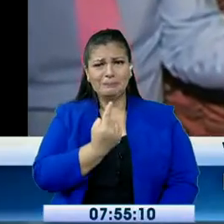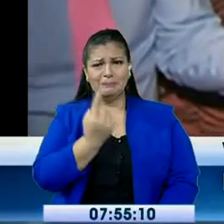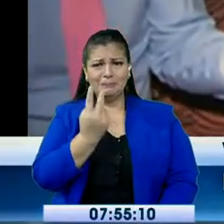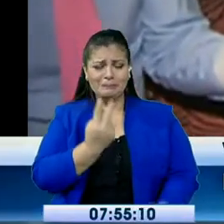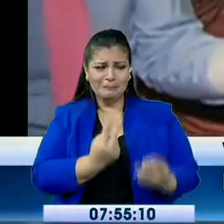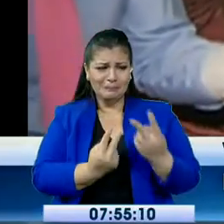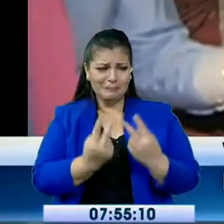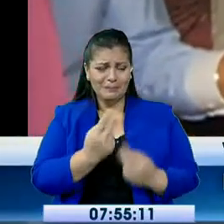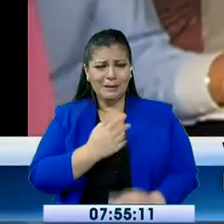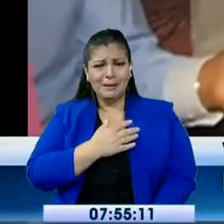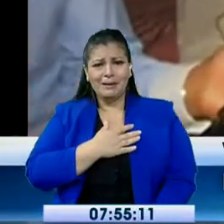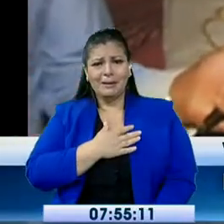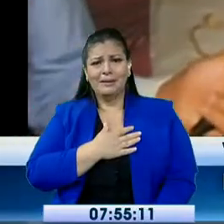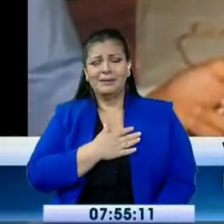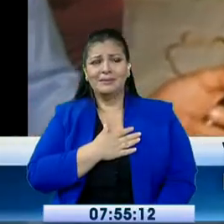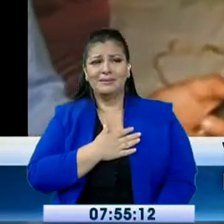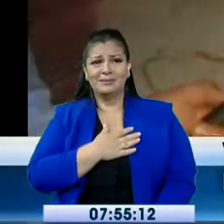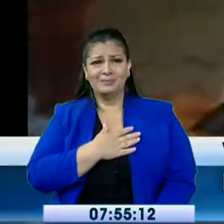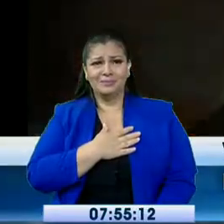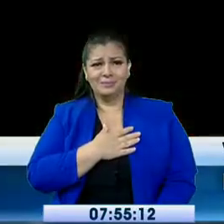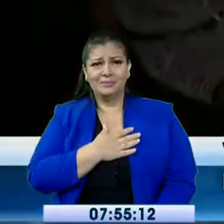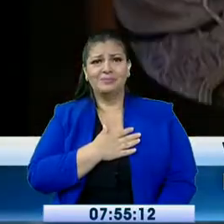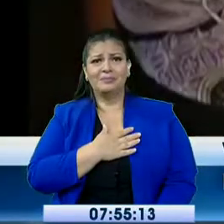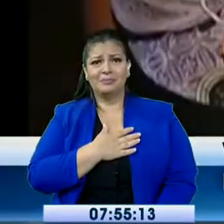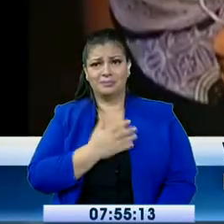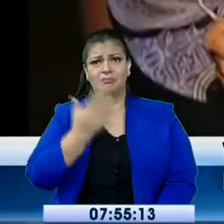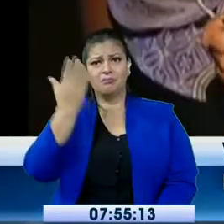Y yo ahí así siempre le daba cuando yo trabajaba.